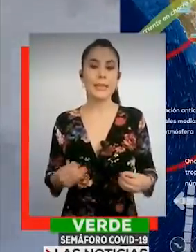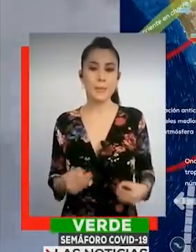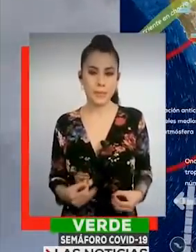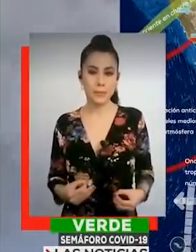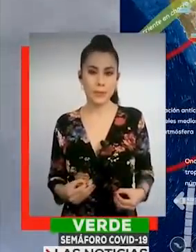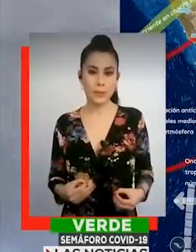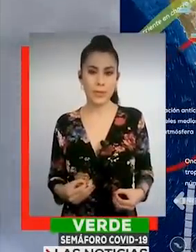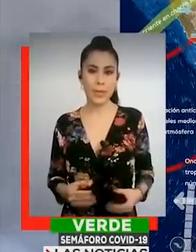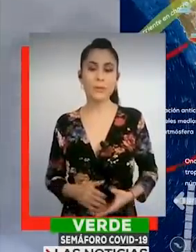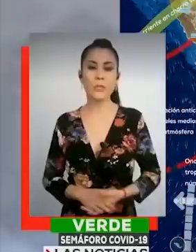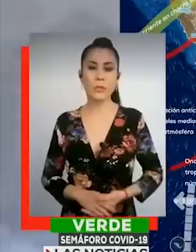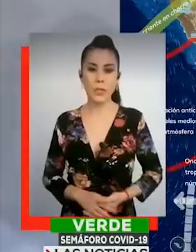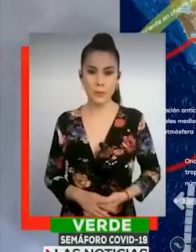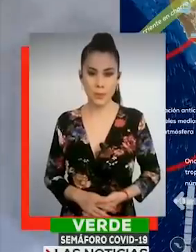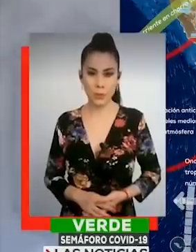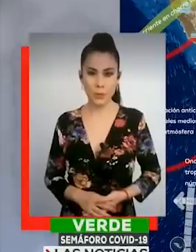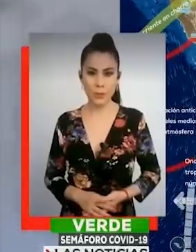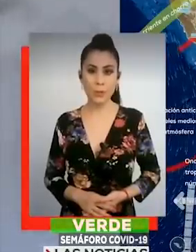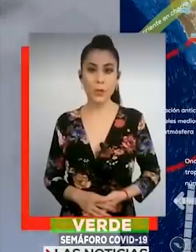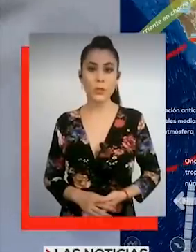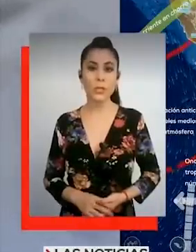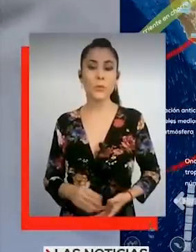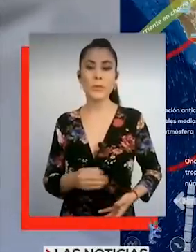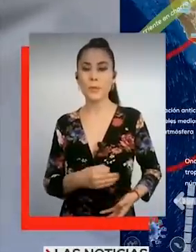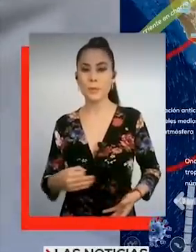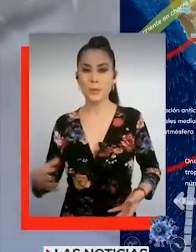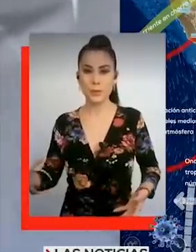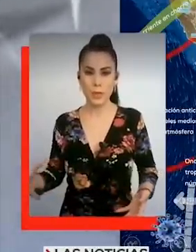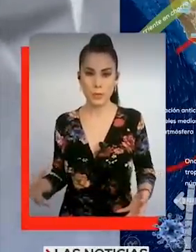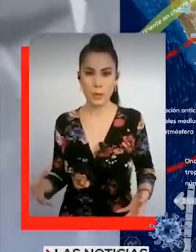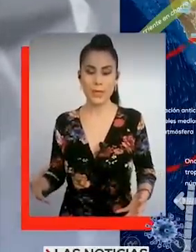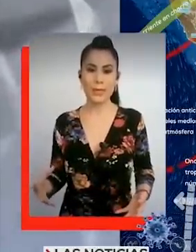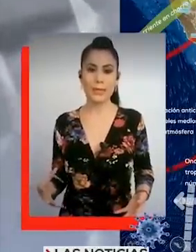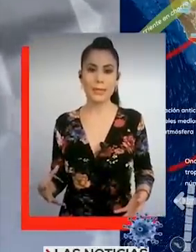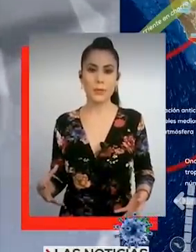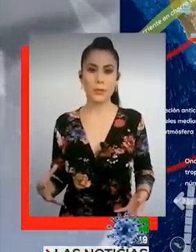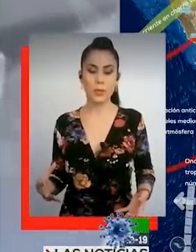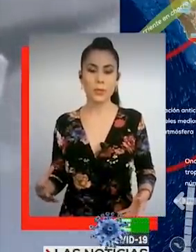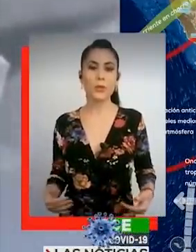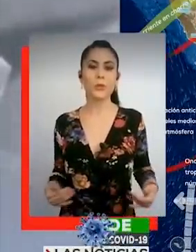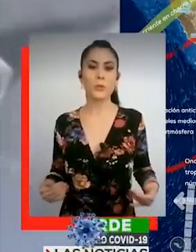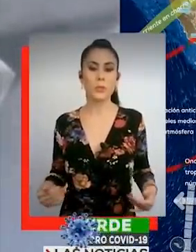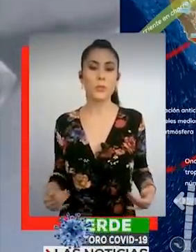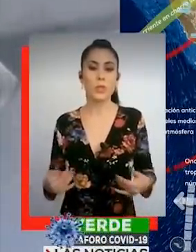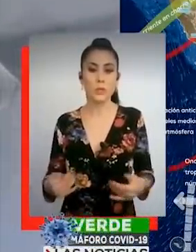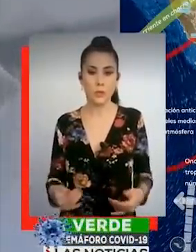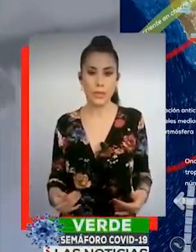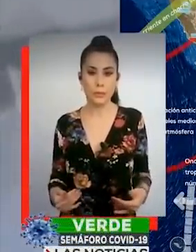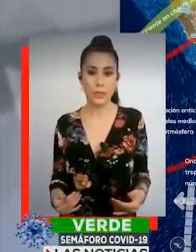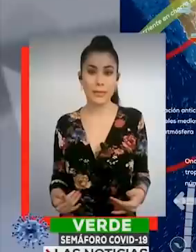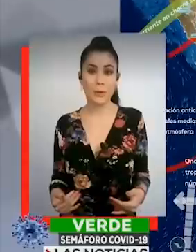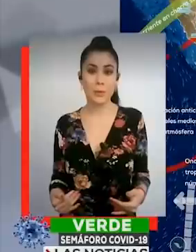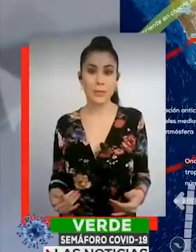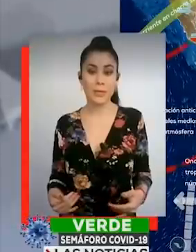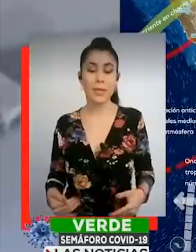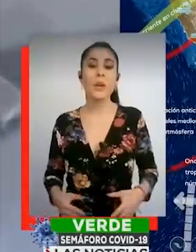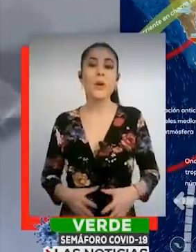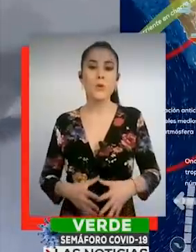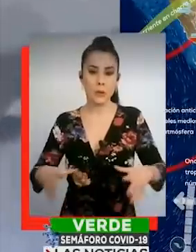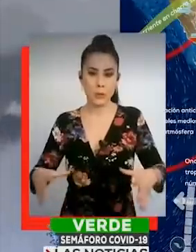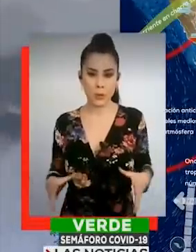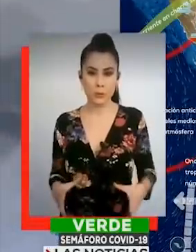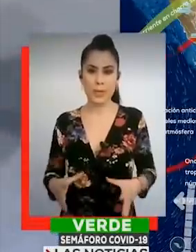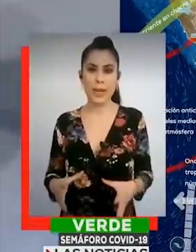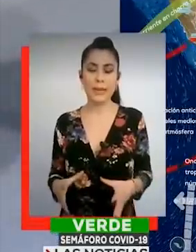en el pacífico mexicano una zona de perturbación con 50 por ciento de probabilidad de desarrollo ciclónico los próximos 5 días podría volverse